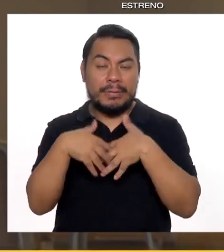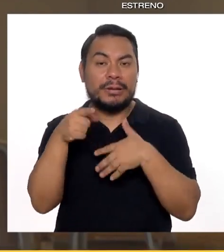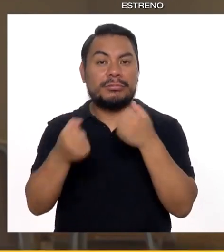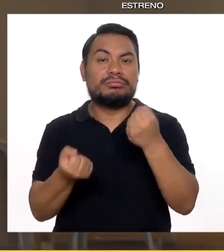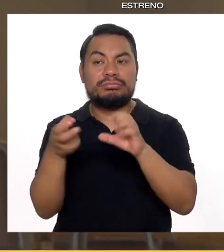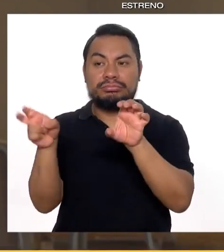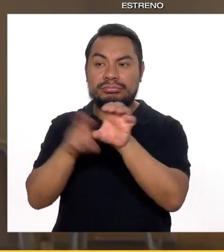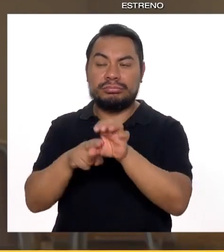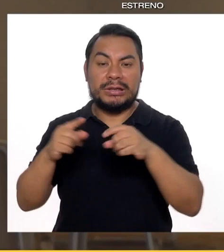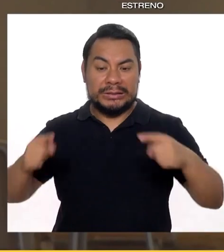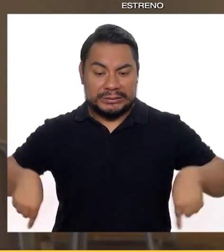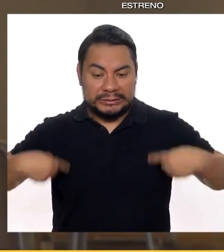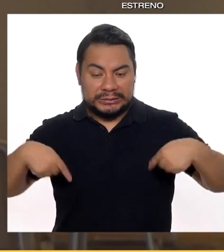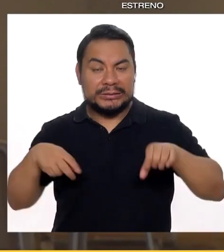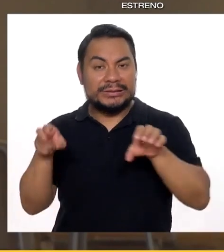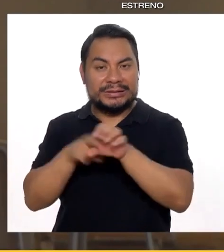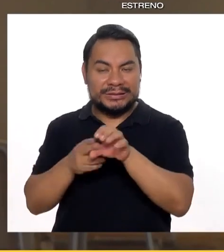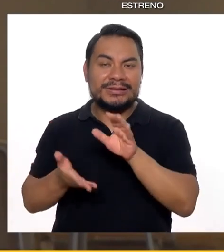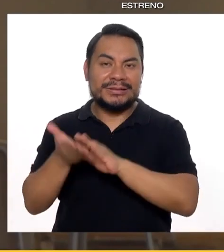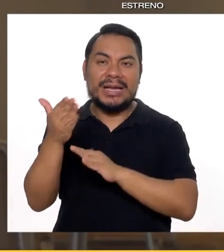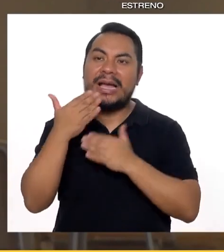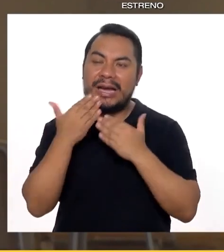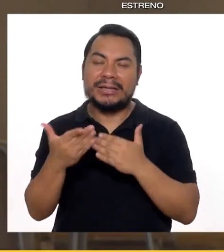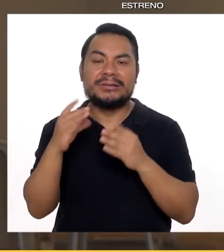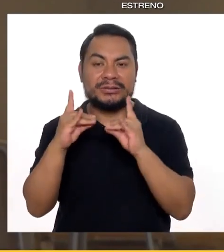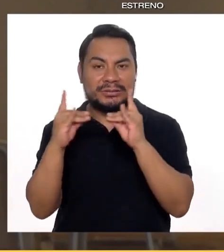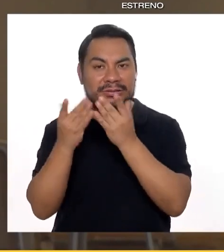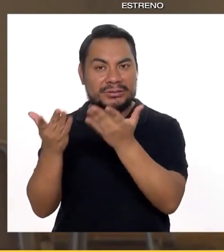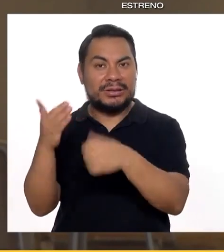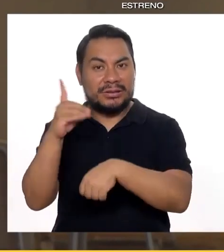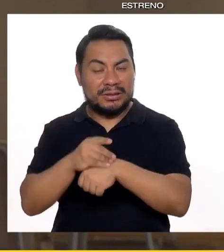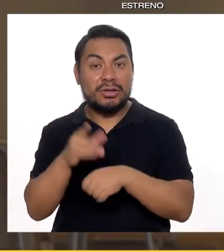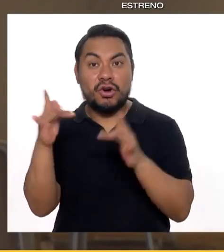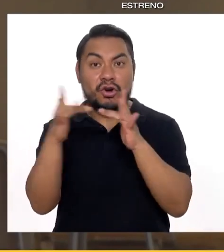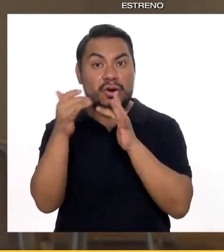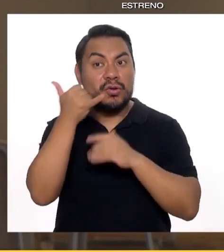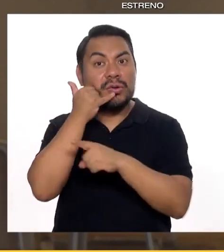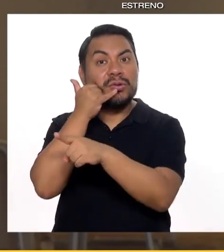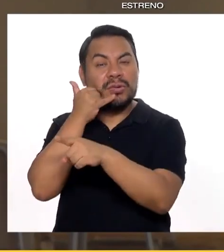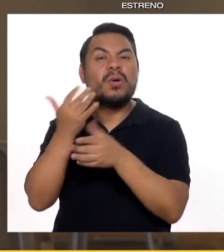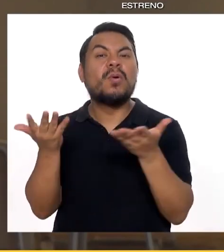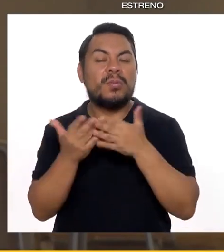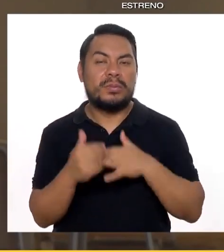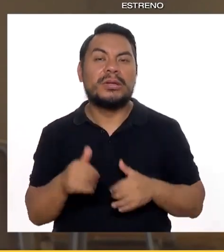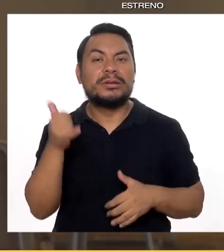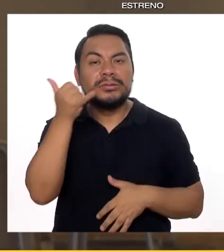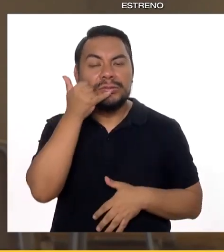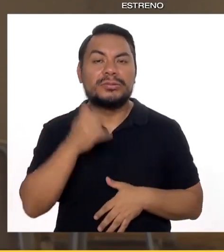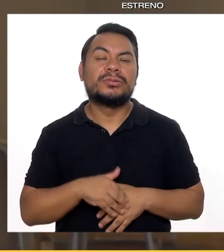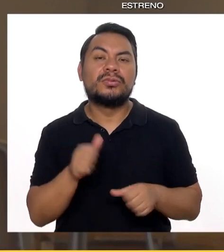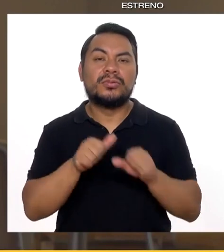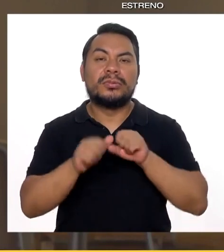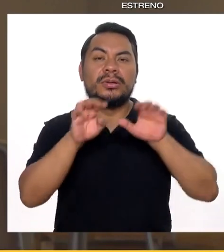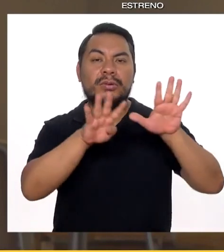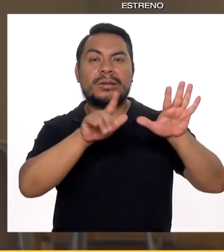que transporta personas en silla de ruedas y camilla médica. Para contactarlos, pueden llamar al